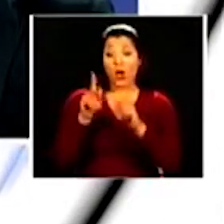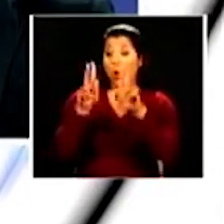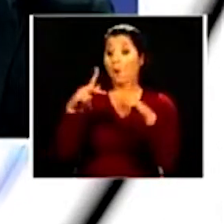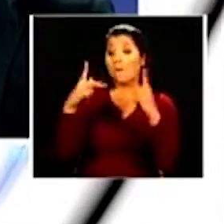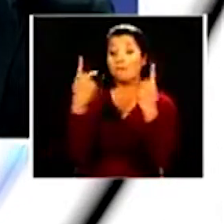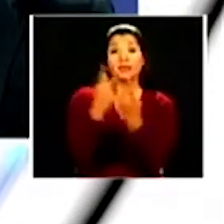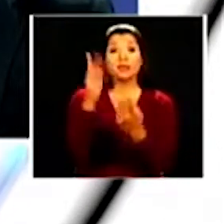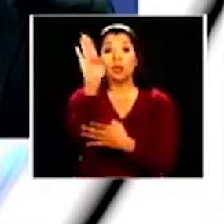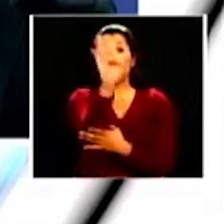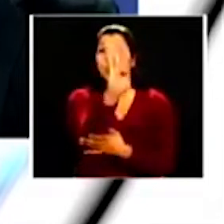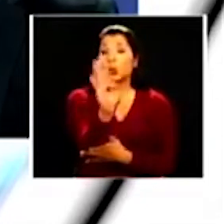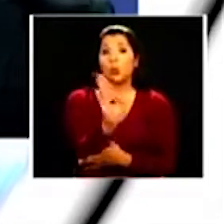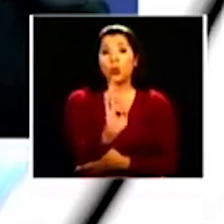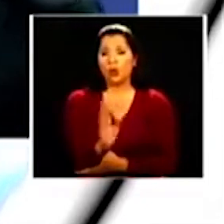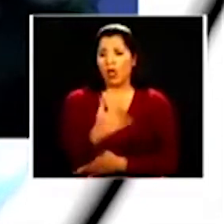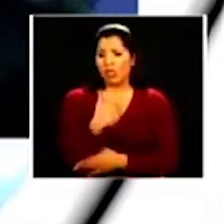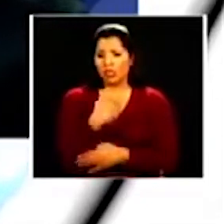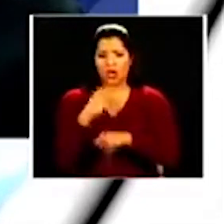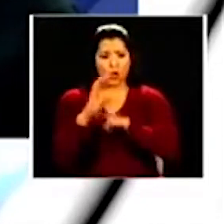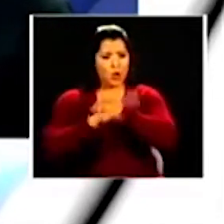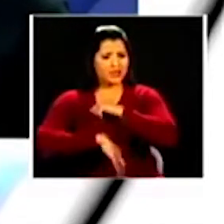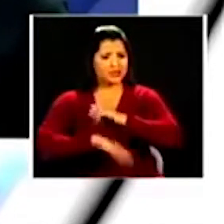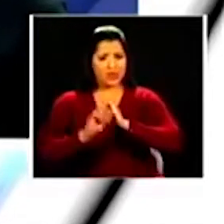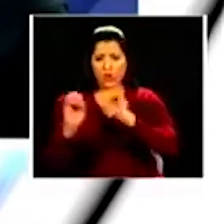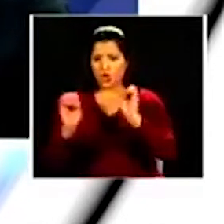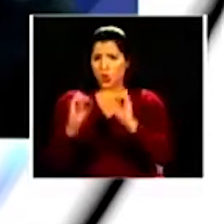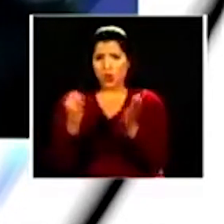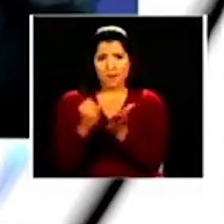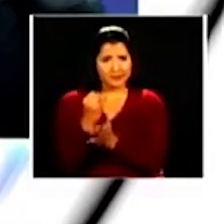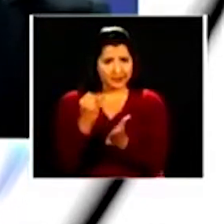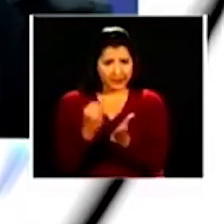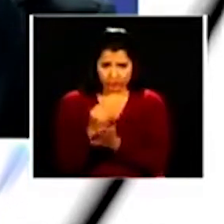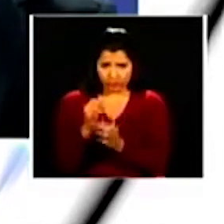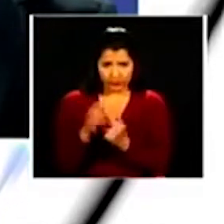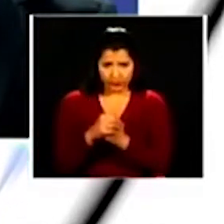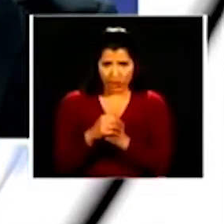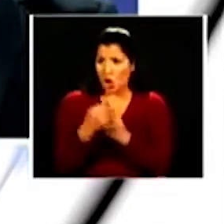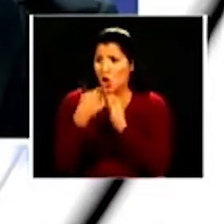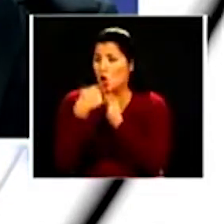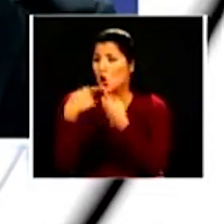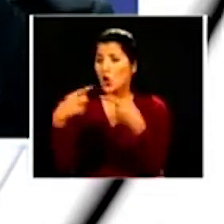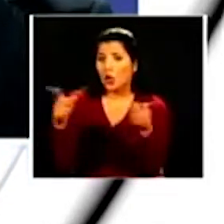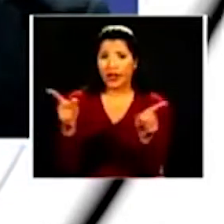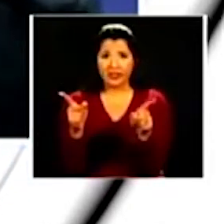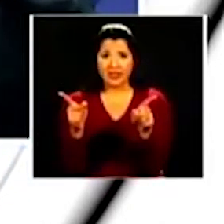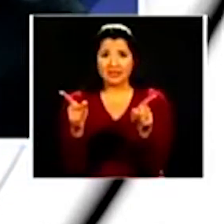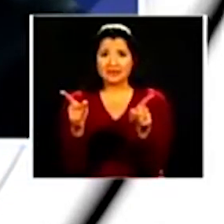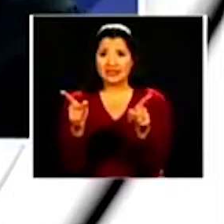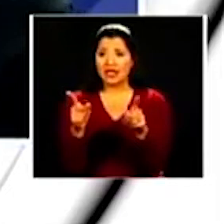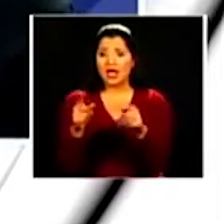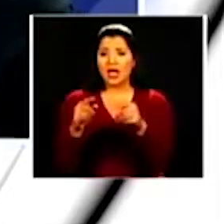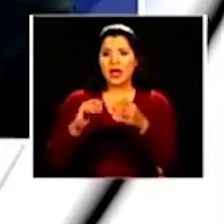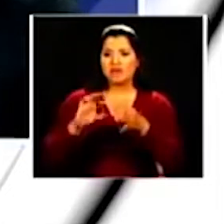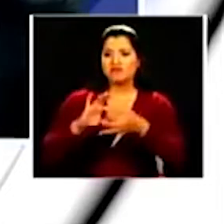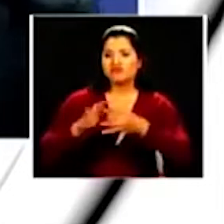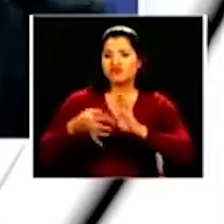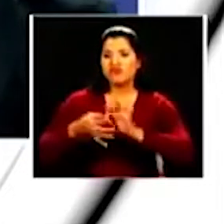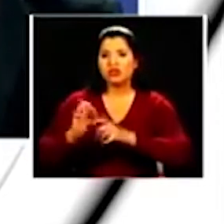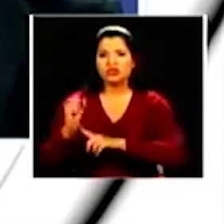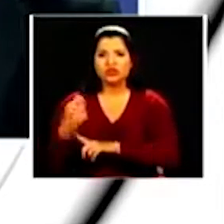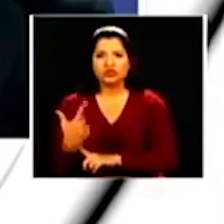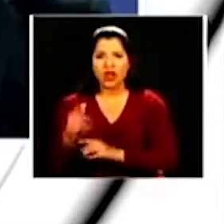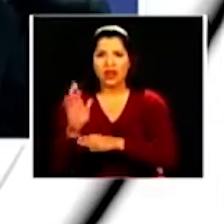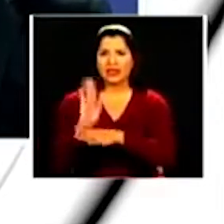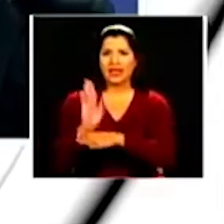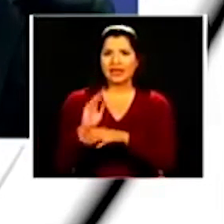tenido una condena ni una investigación por este tipo. Lo que han salido en los medios de comunicación en efecto obedece a plazos